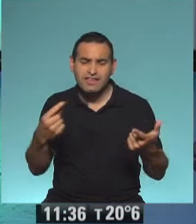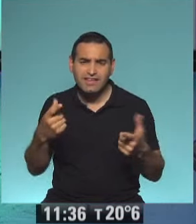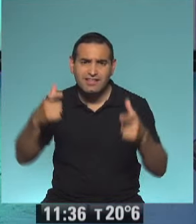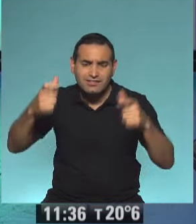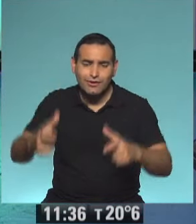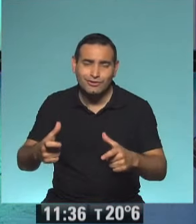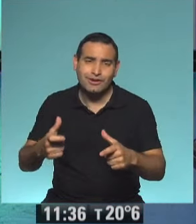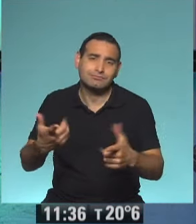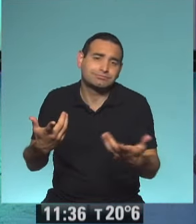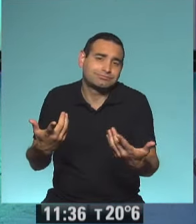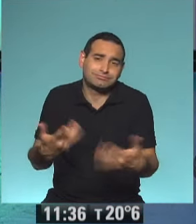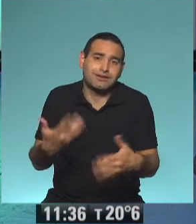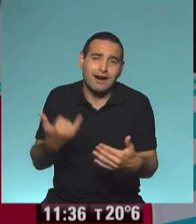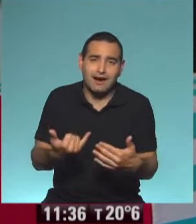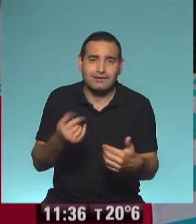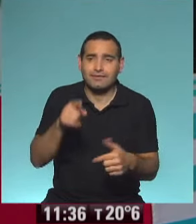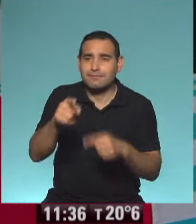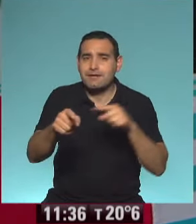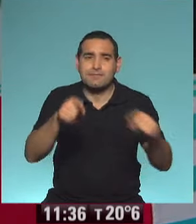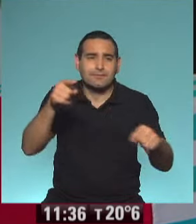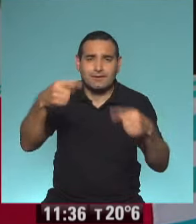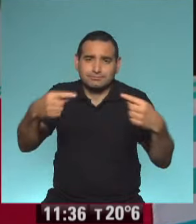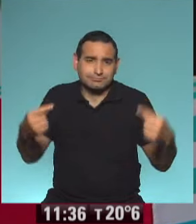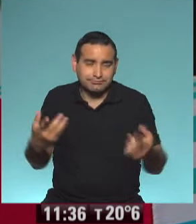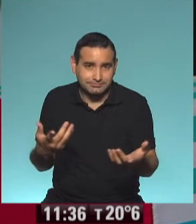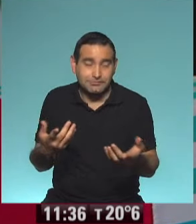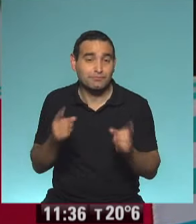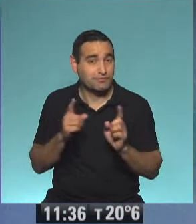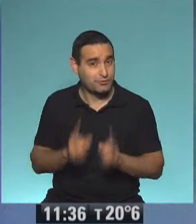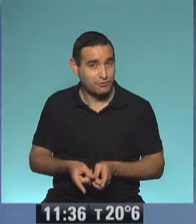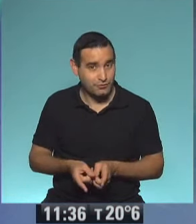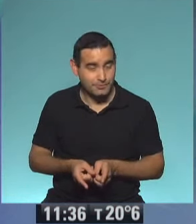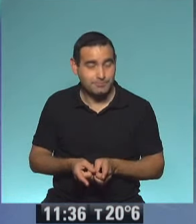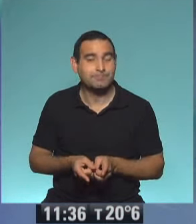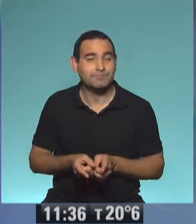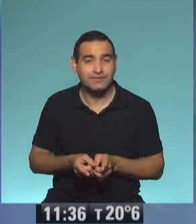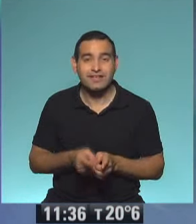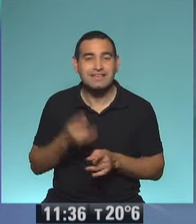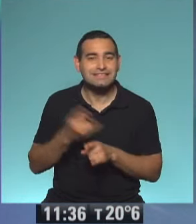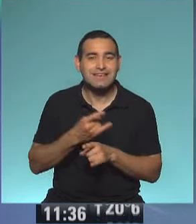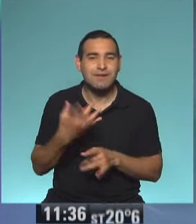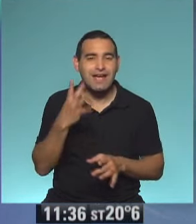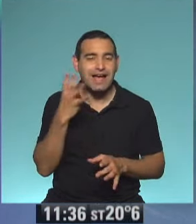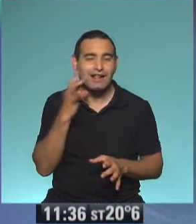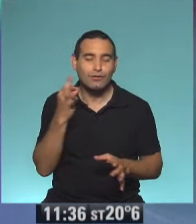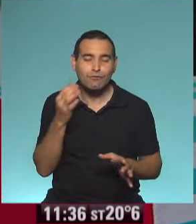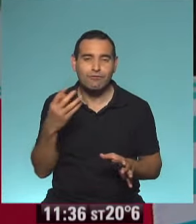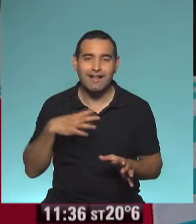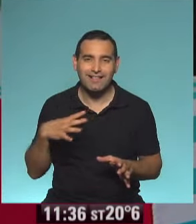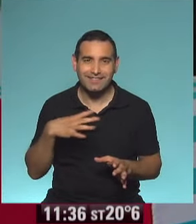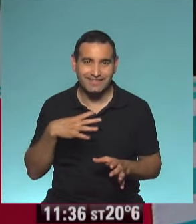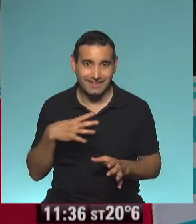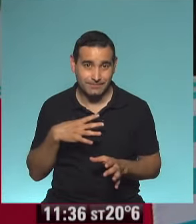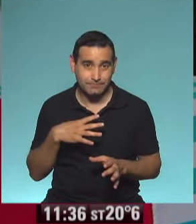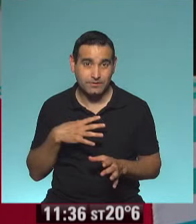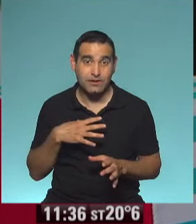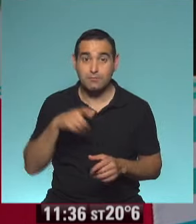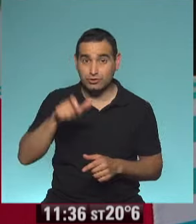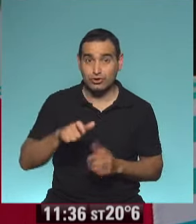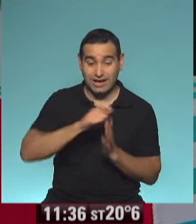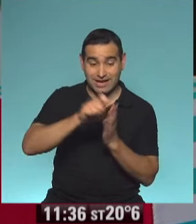está repleto de ellas. Cómo hacer esto, cómo hacer aquello. Sin embargo, en todas, siempre falta un ingrediente. En el caso de quien escribe